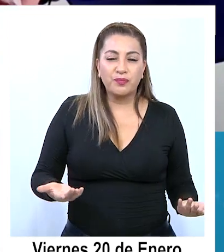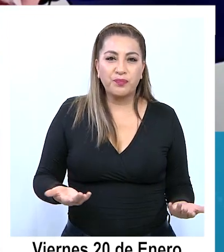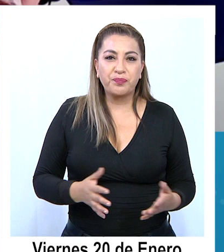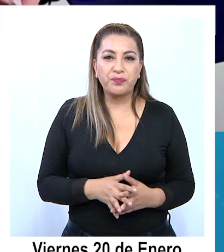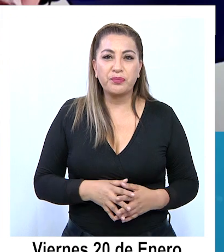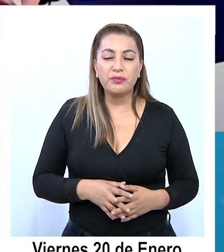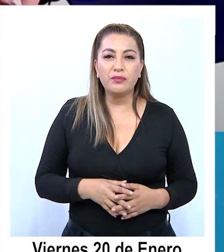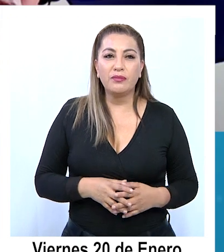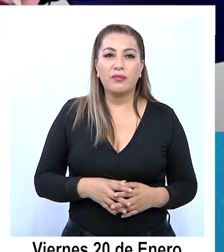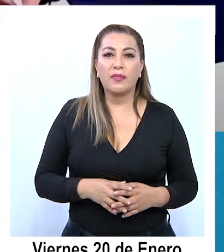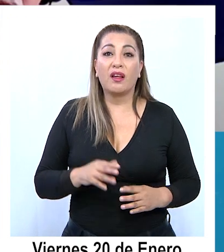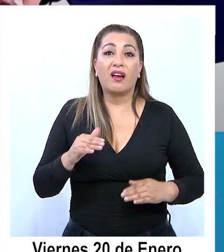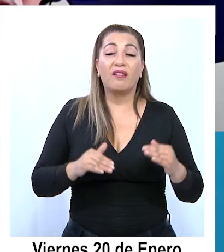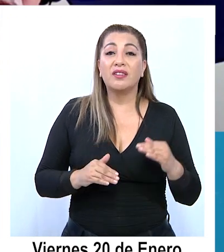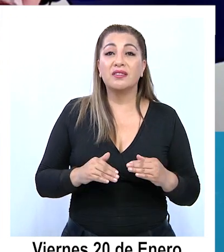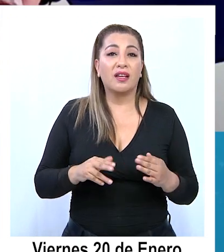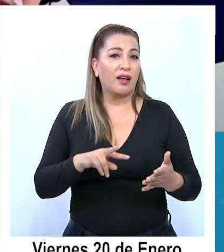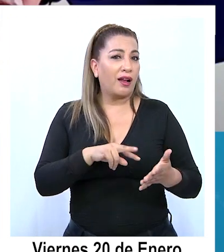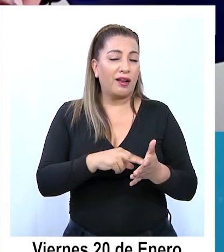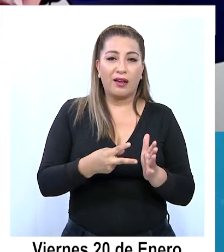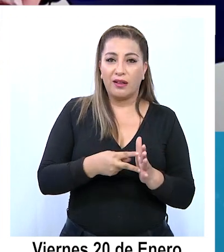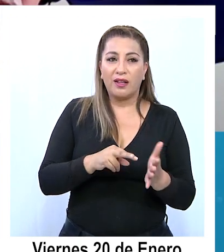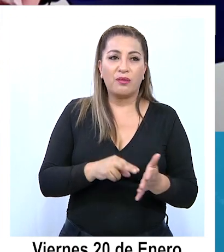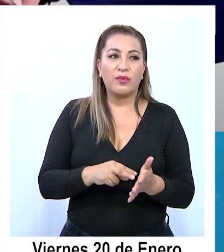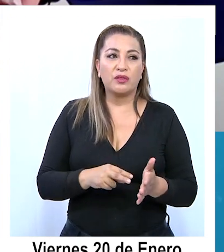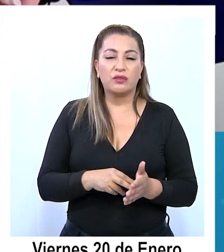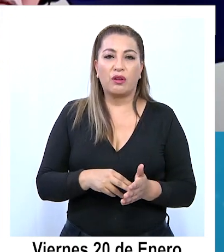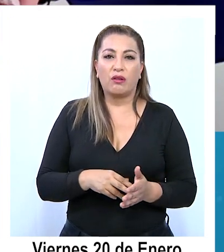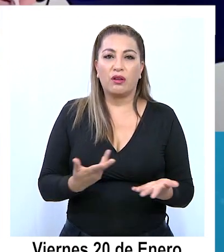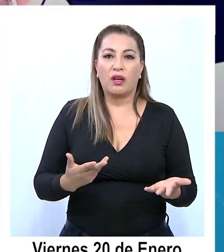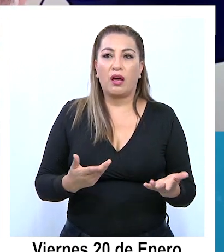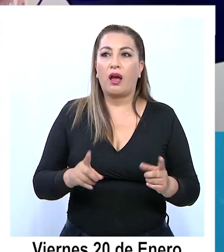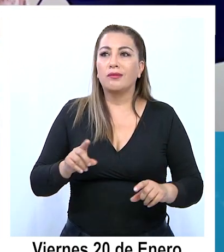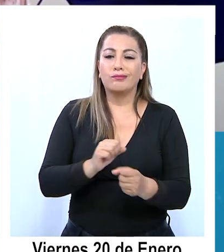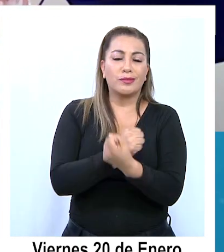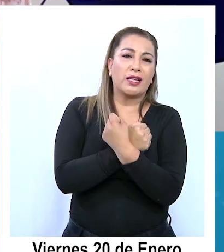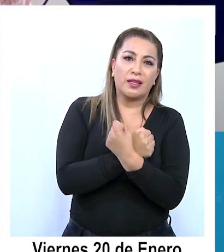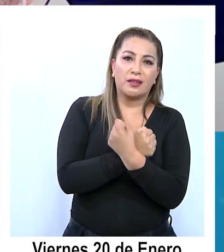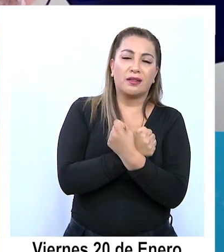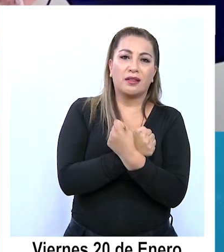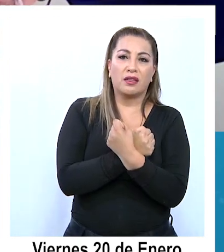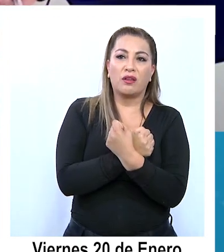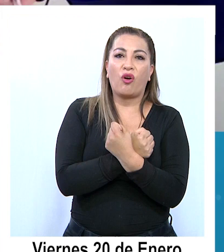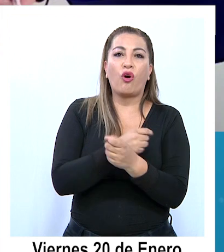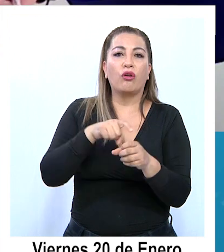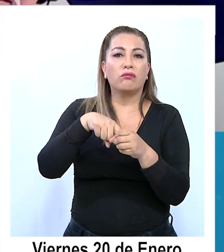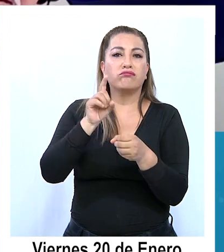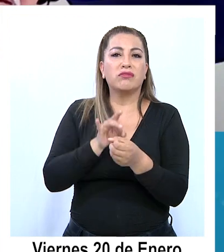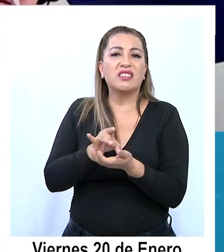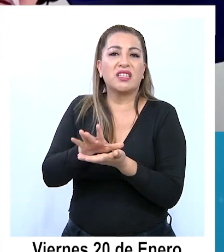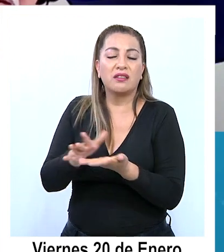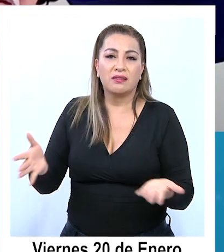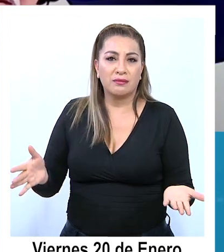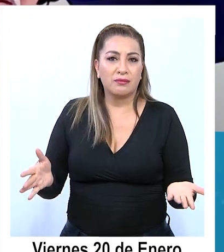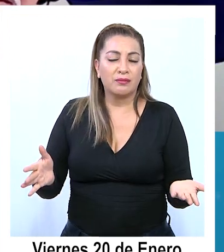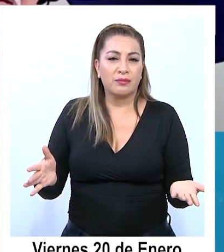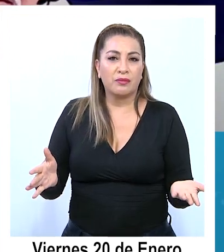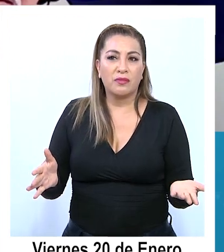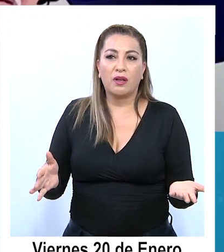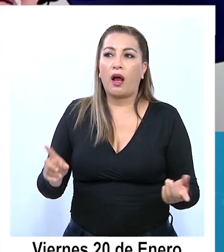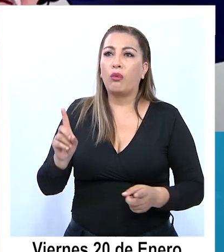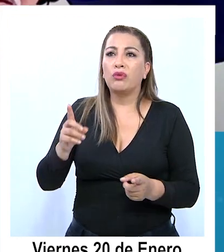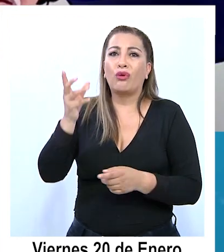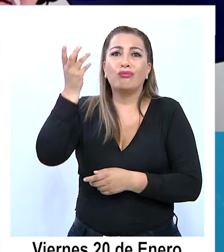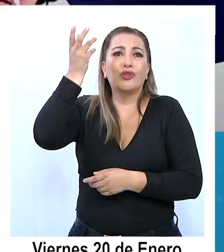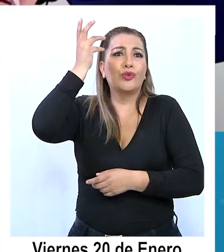muchas veces estas personas que se ven expuestas a eso y que terminan detenidos o dados de Claro. baja, no logran entender